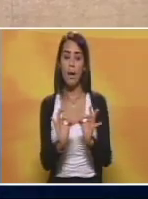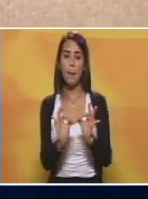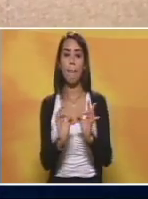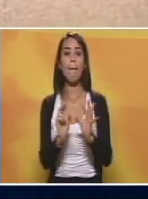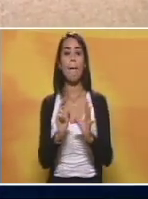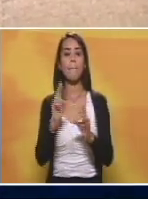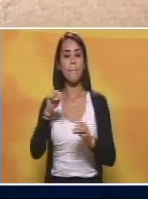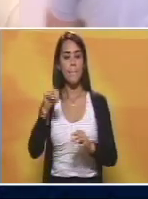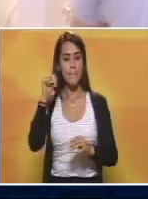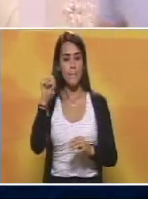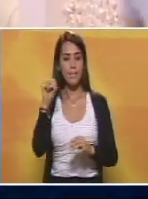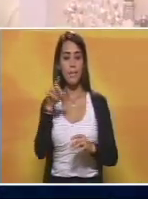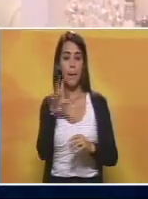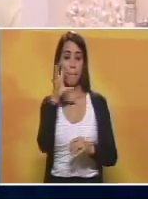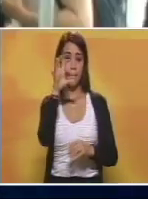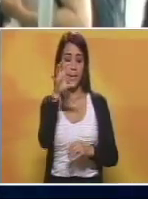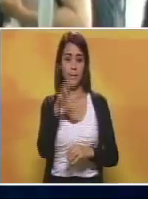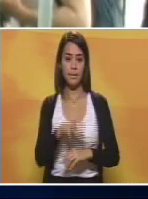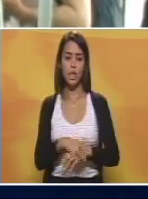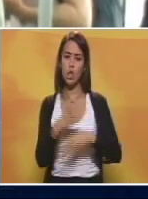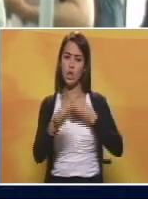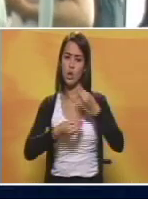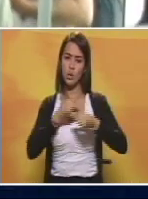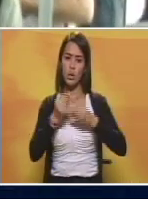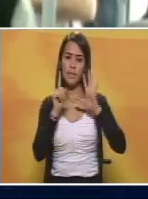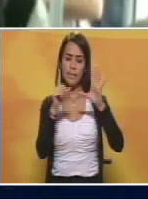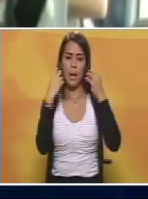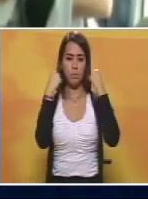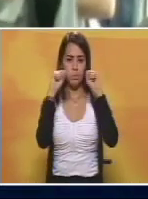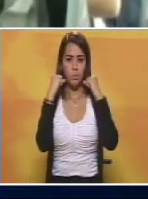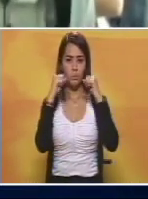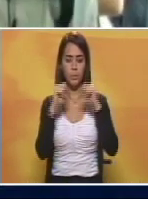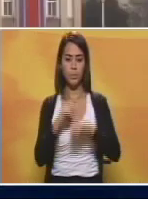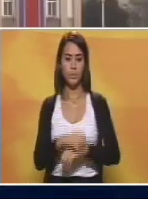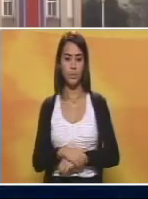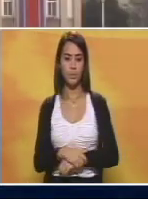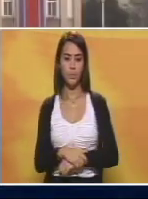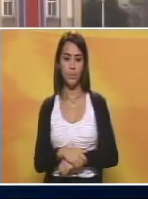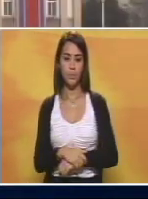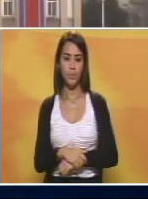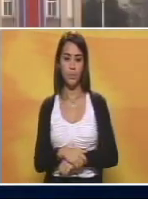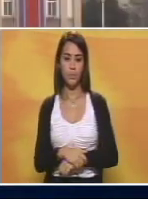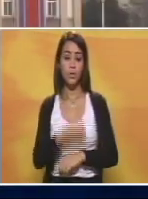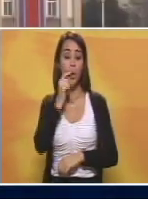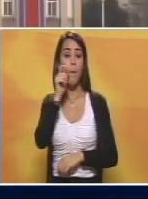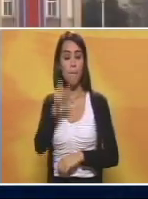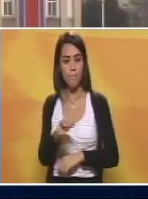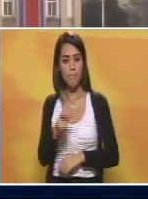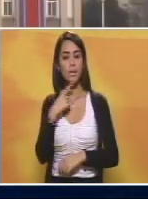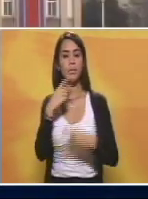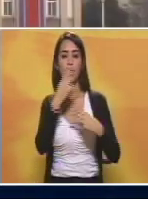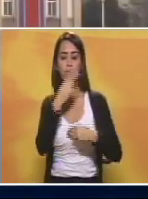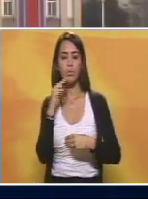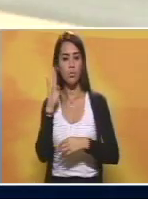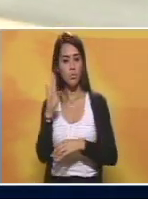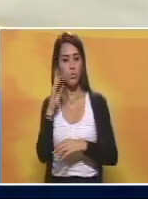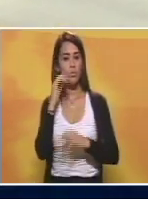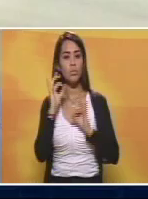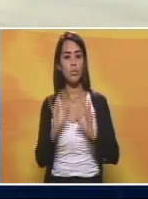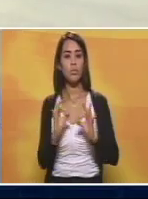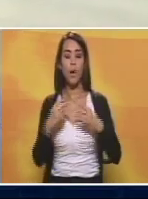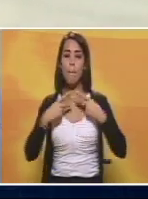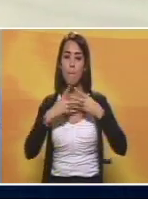noreste del país y donde se ha realizado seis pruebas atómicas yo ya me sé comprometido a realizar este desmantelamiento